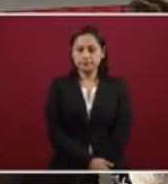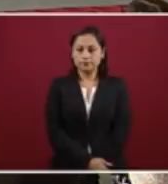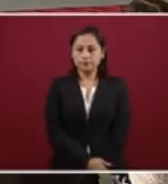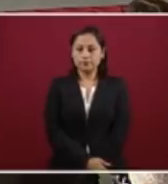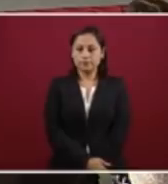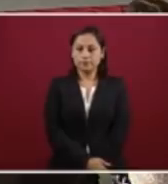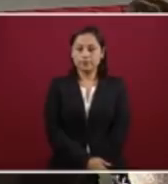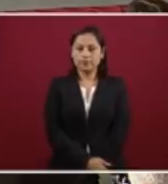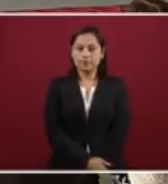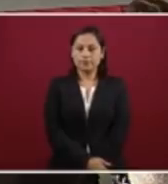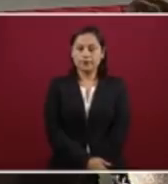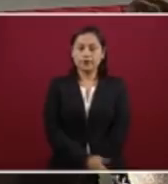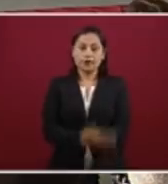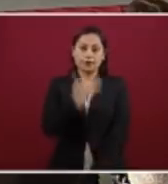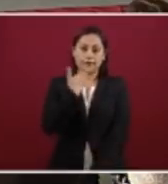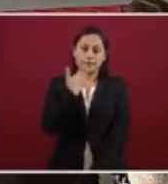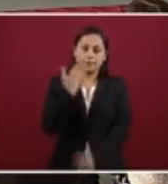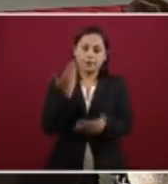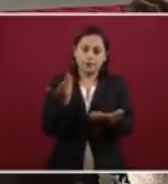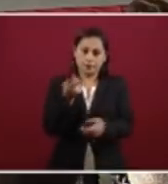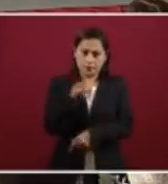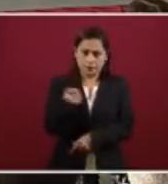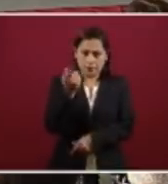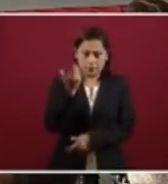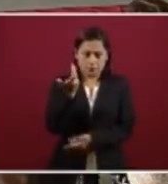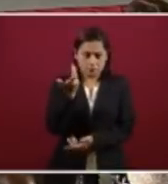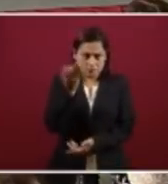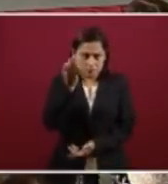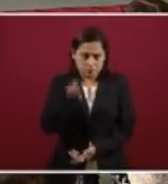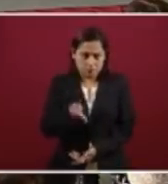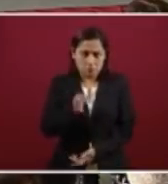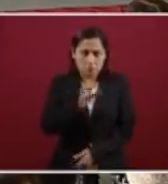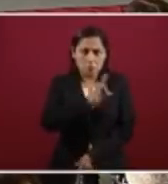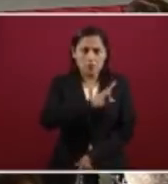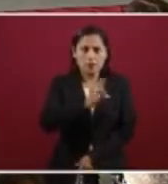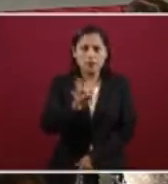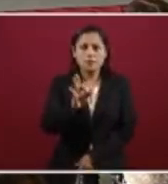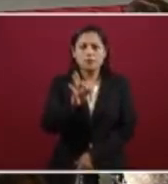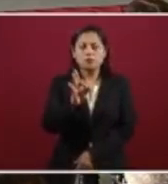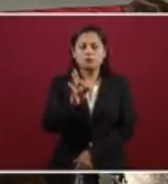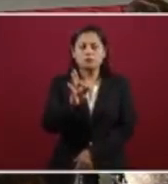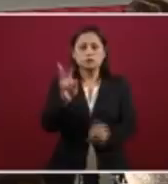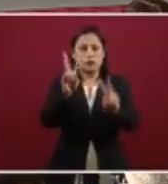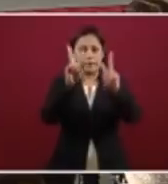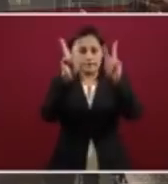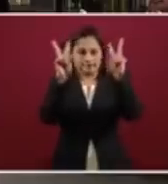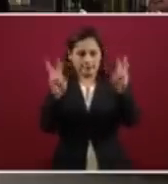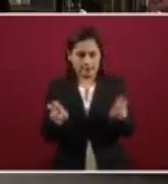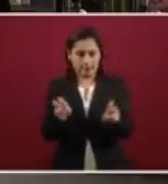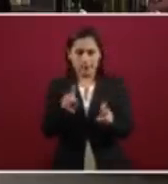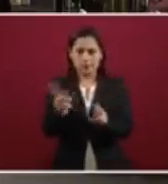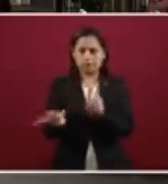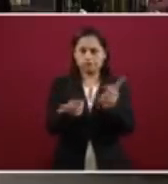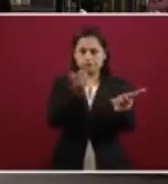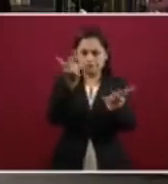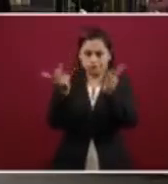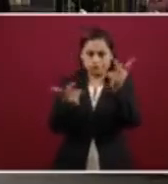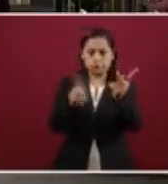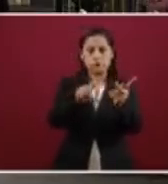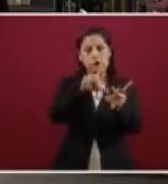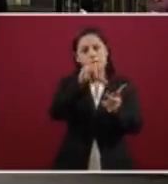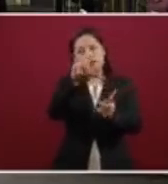Muy bien, pues si les parece, abrimos sobre el tema y luego en lo general,